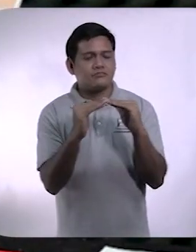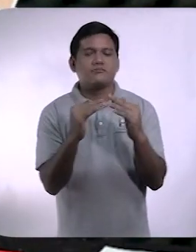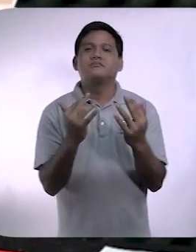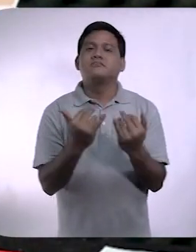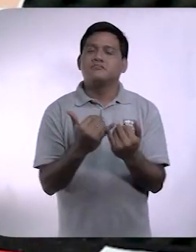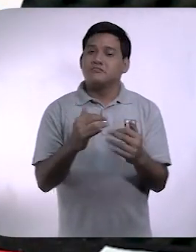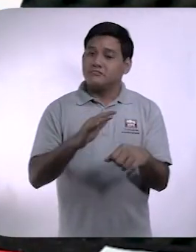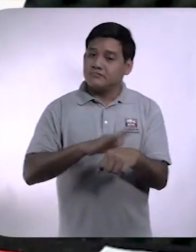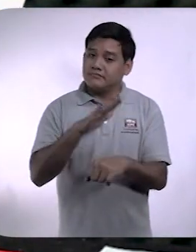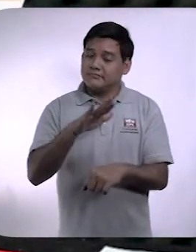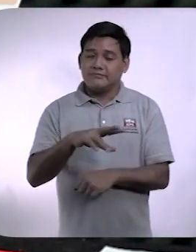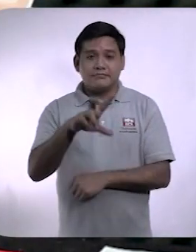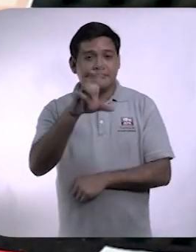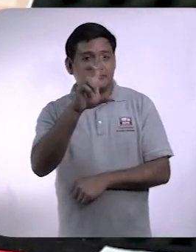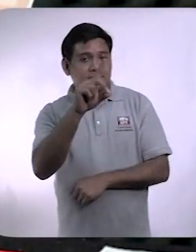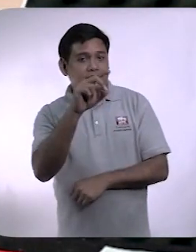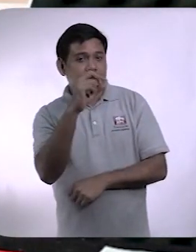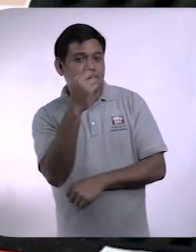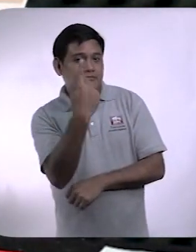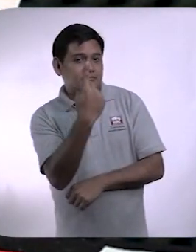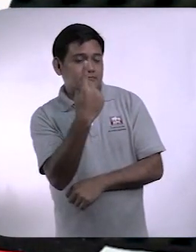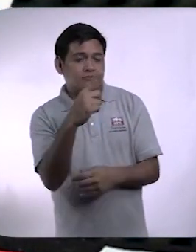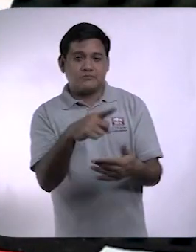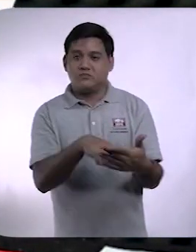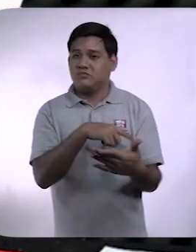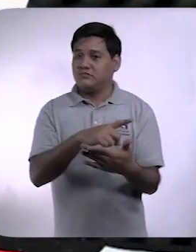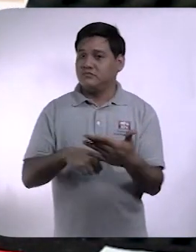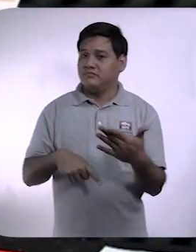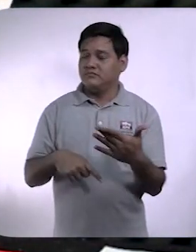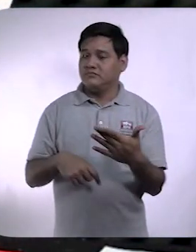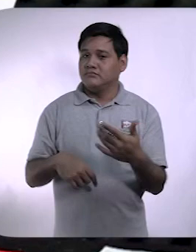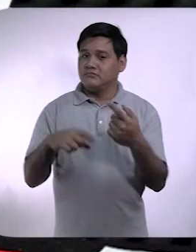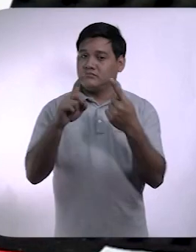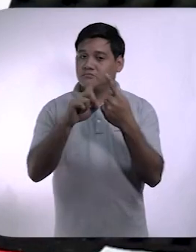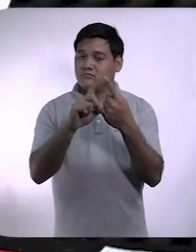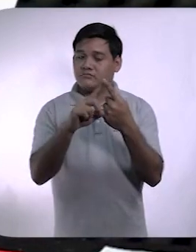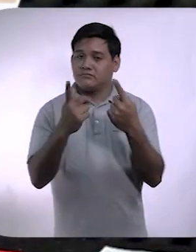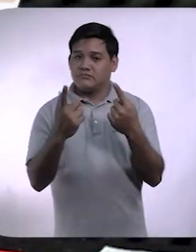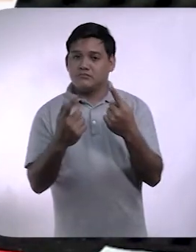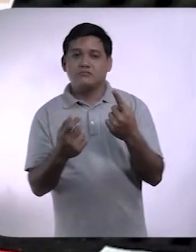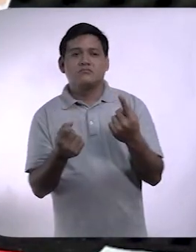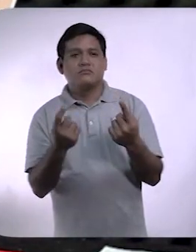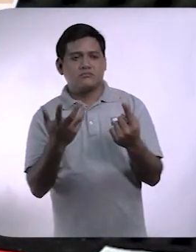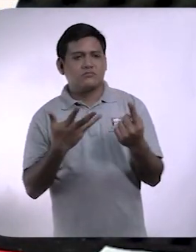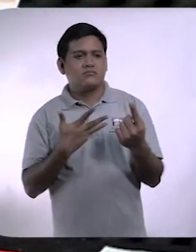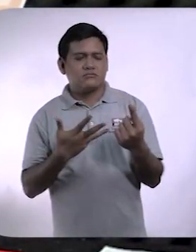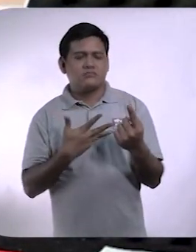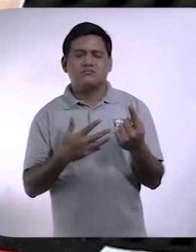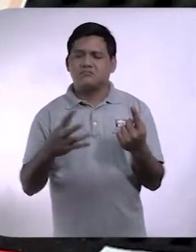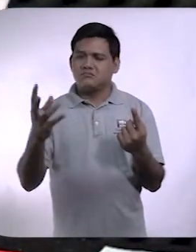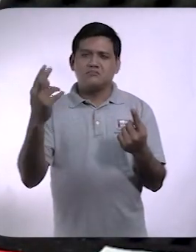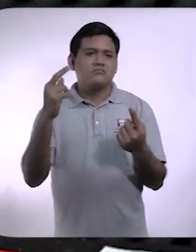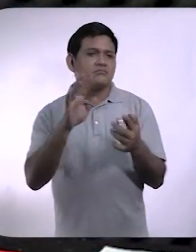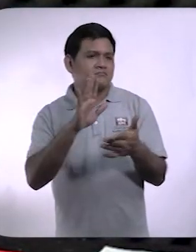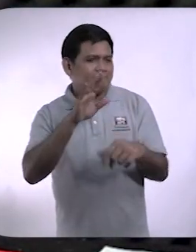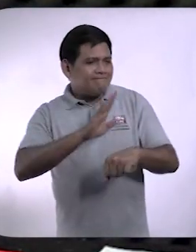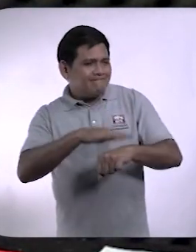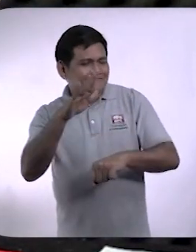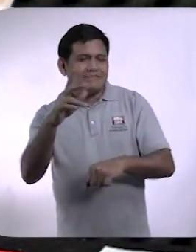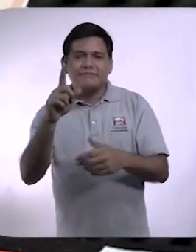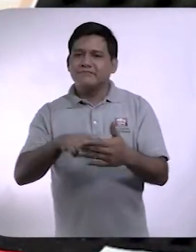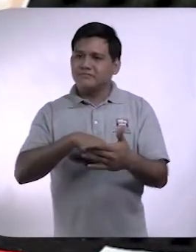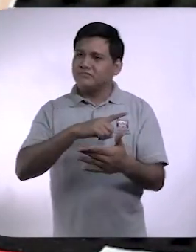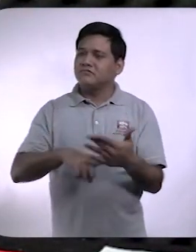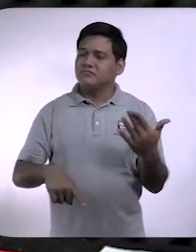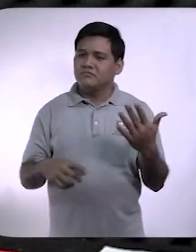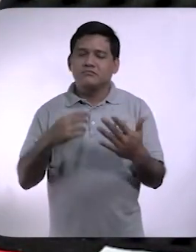vez de 30 votos, es 31, ese voto se le va a dar al partido que obtuvo más votación en esa elección, a